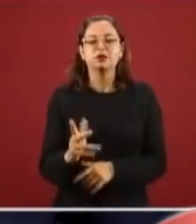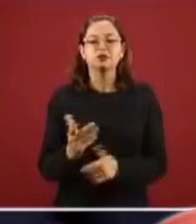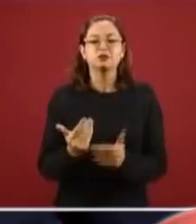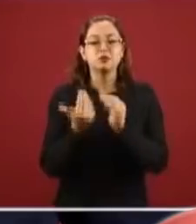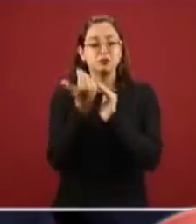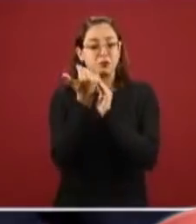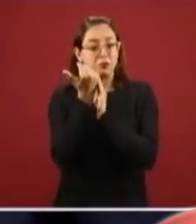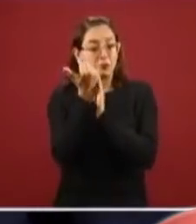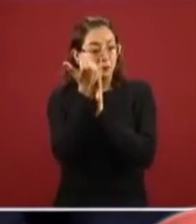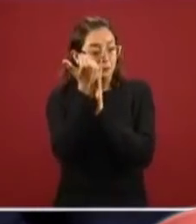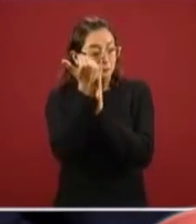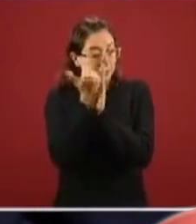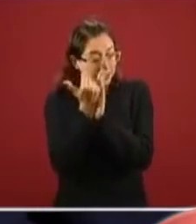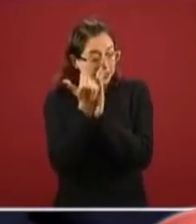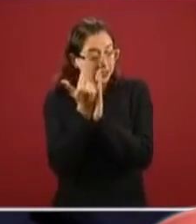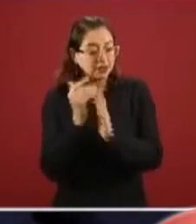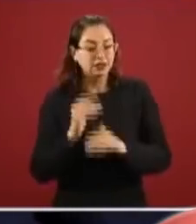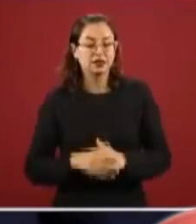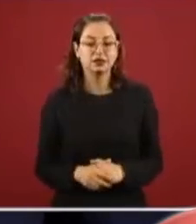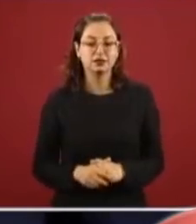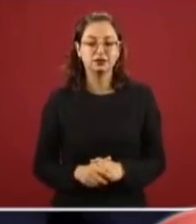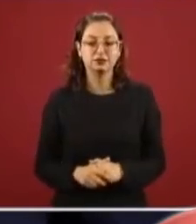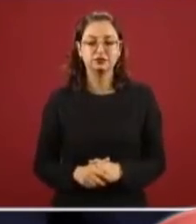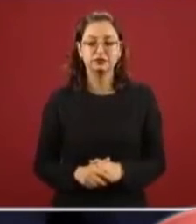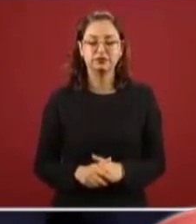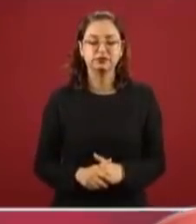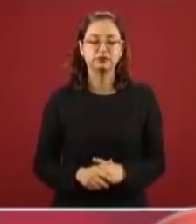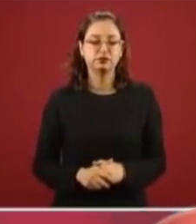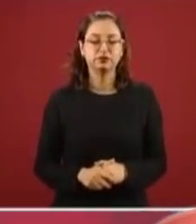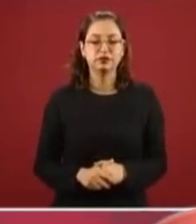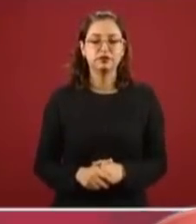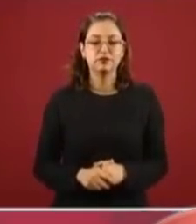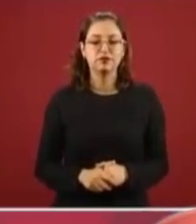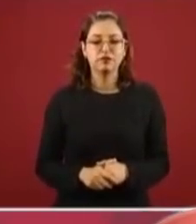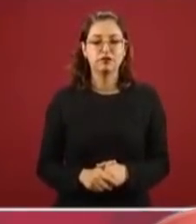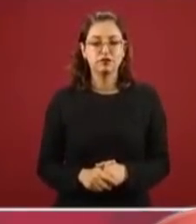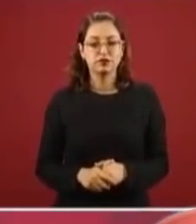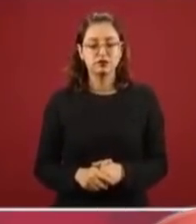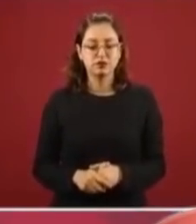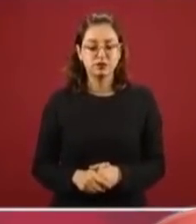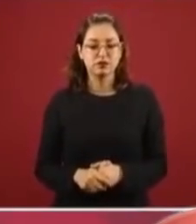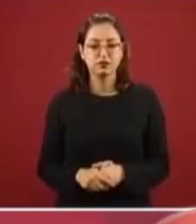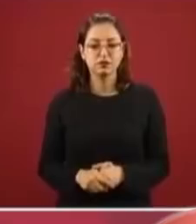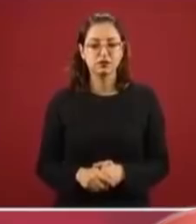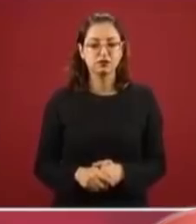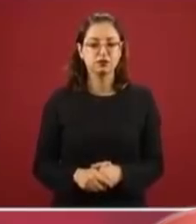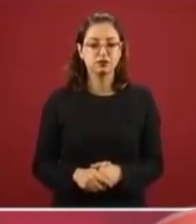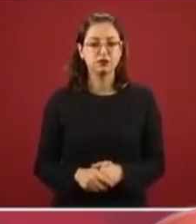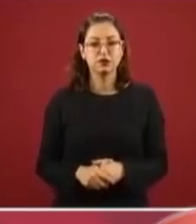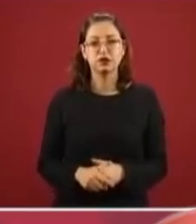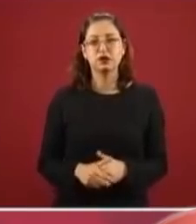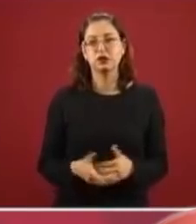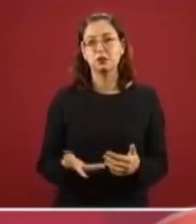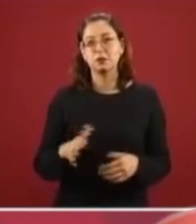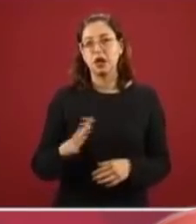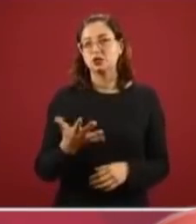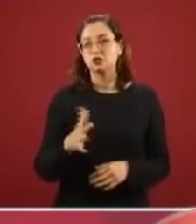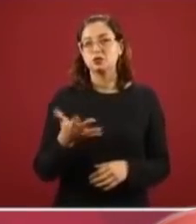bajó un poquito. Estamos hablando de que esto debe de